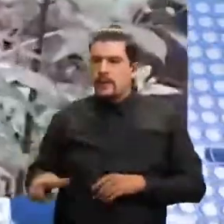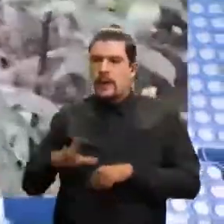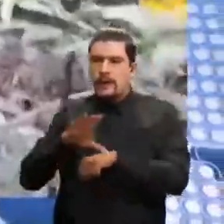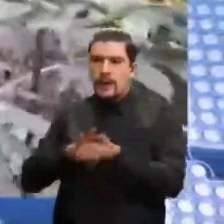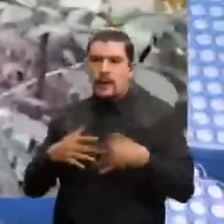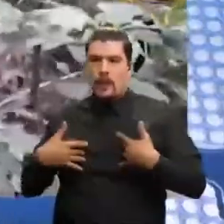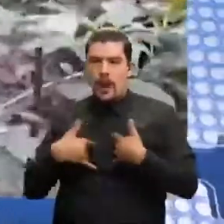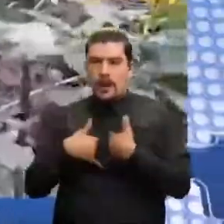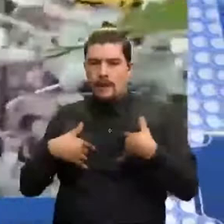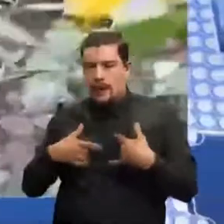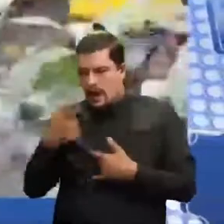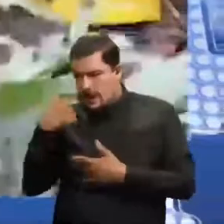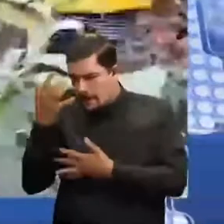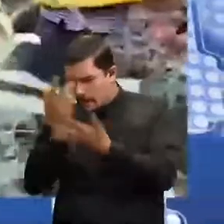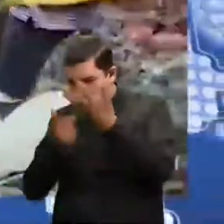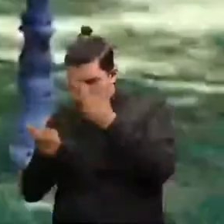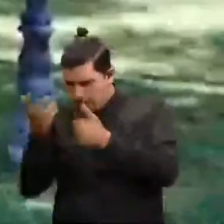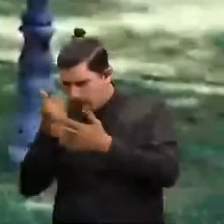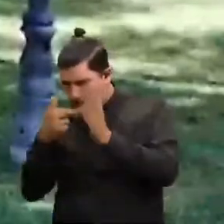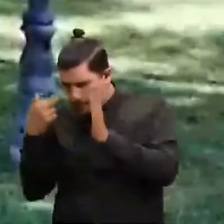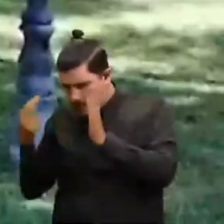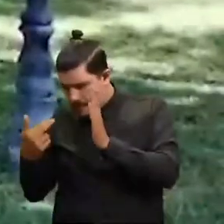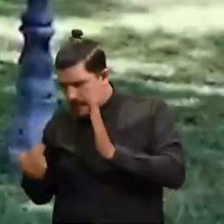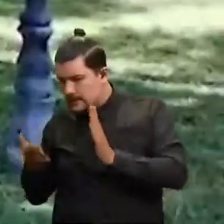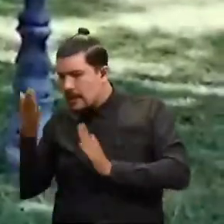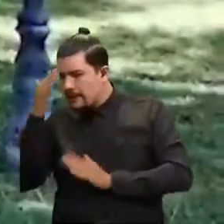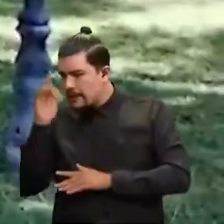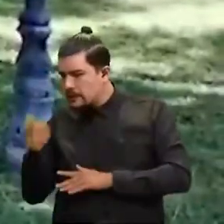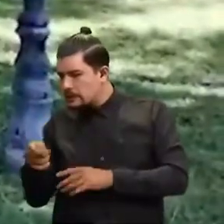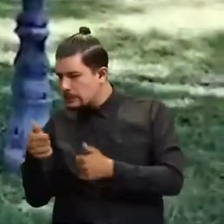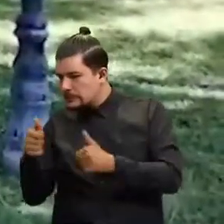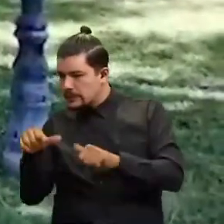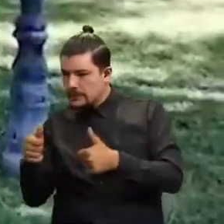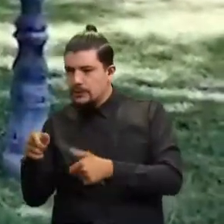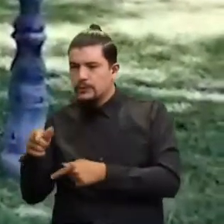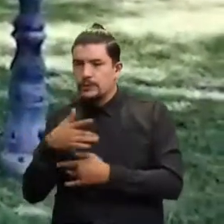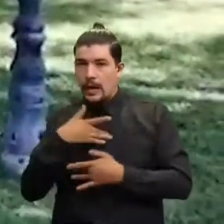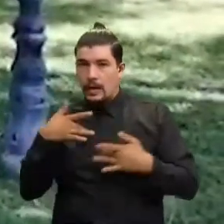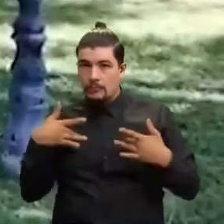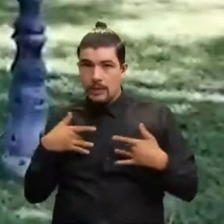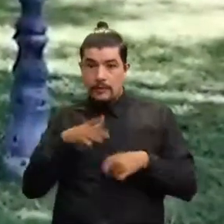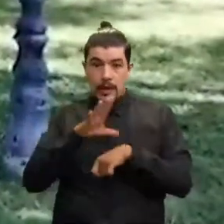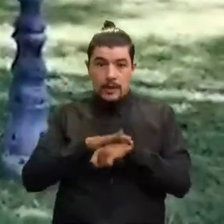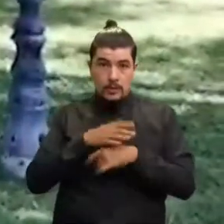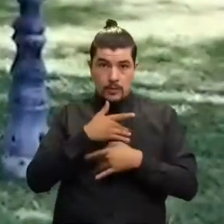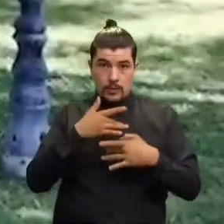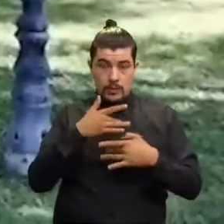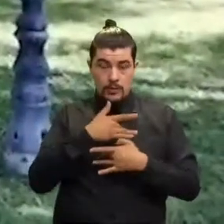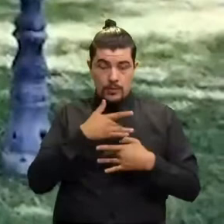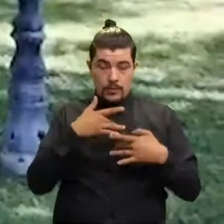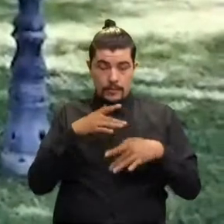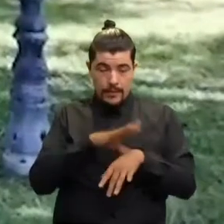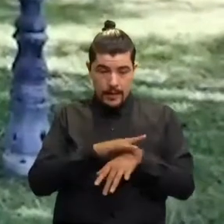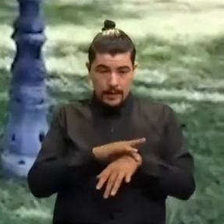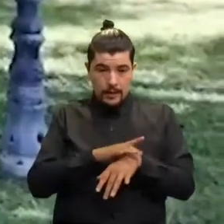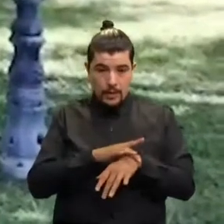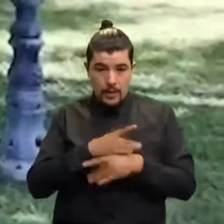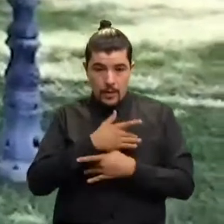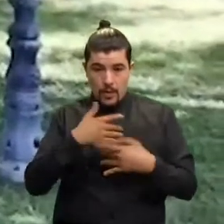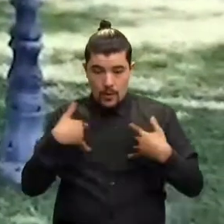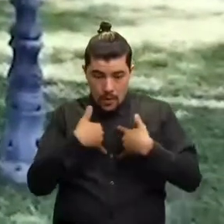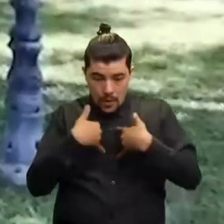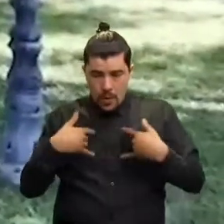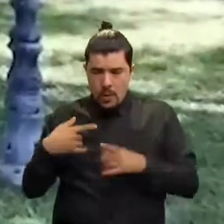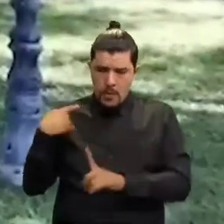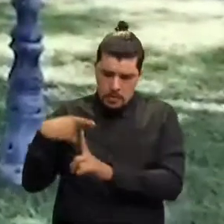para el sur para su evaluación para ubicar su estado de salud el parte de méxico fue favorable y se protege con